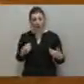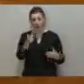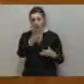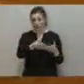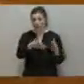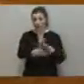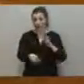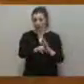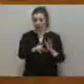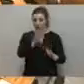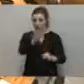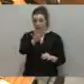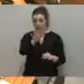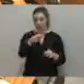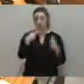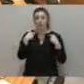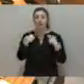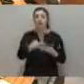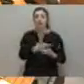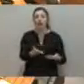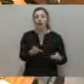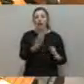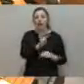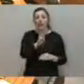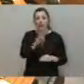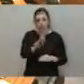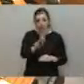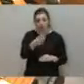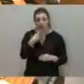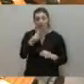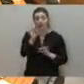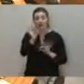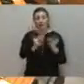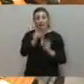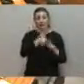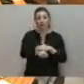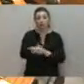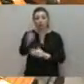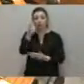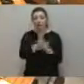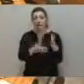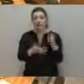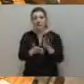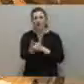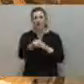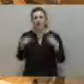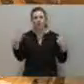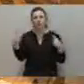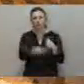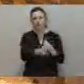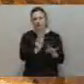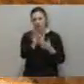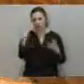legislación estatal, señorías del PP, impide la tasa de reposición y ha contribuido a todos los recortes en los servicios